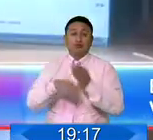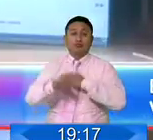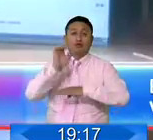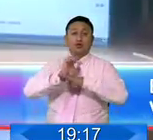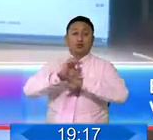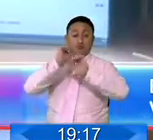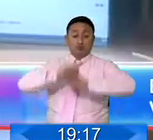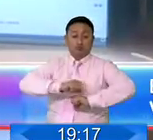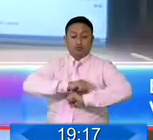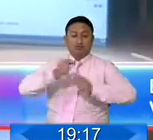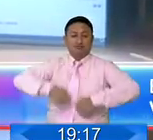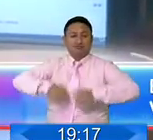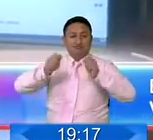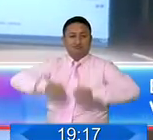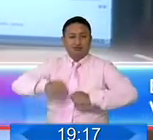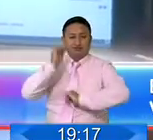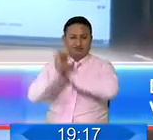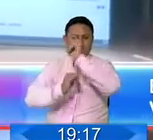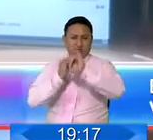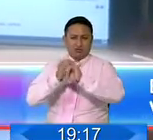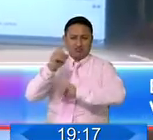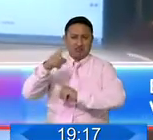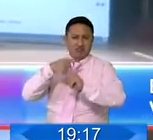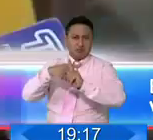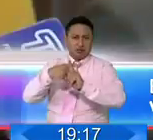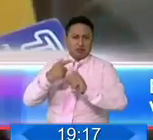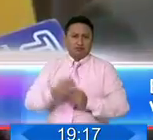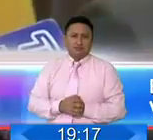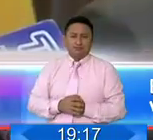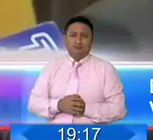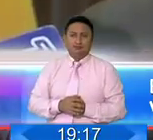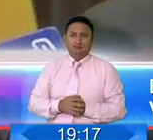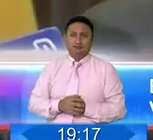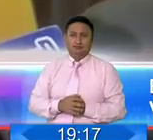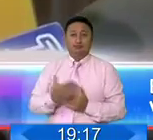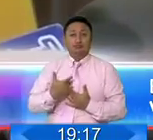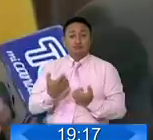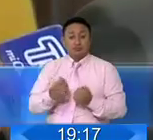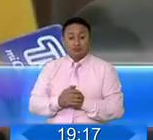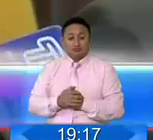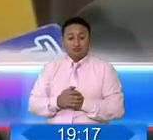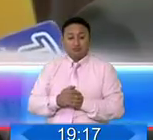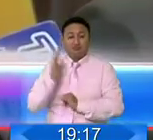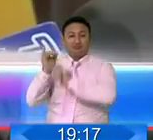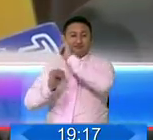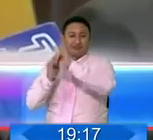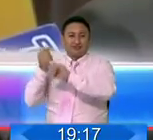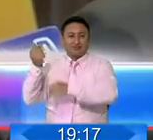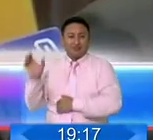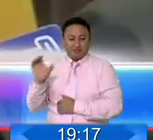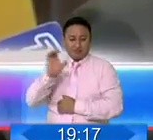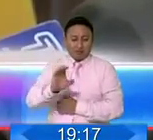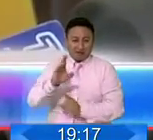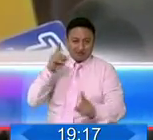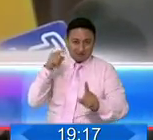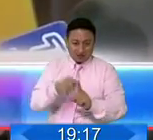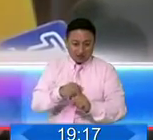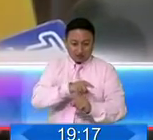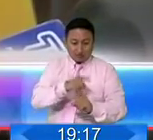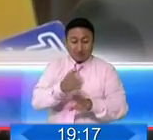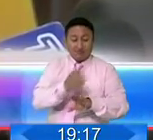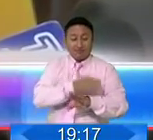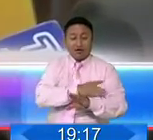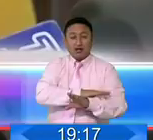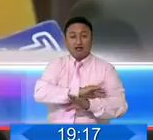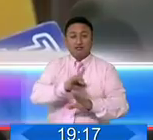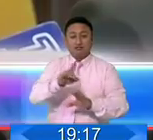pueda firmar convenios de arbitraje es positivo, aseguran. Si queremos inversión extranjera directa, tenemos que poner las reglas claras, tenemos